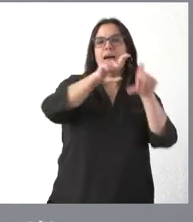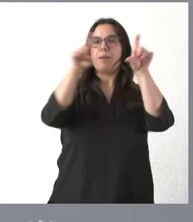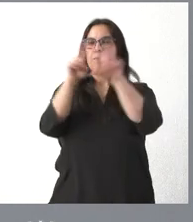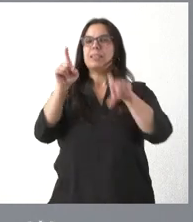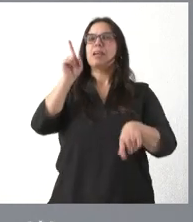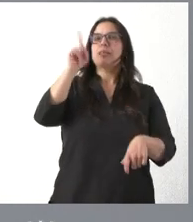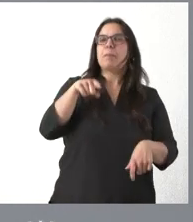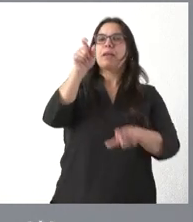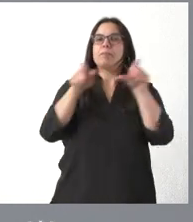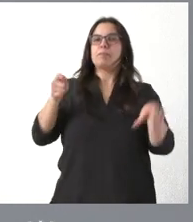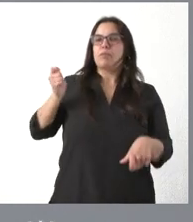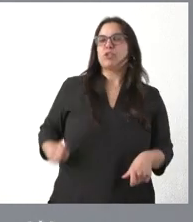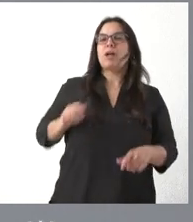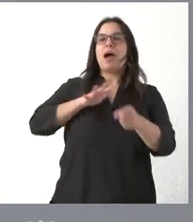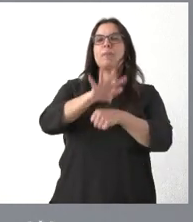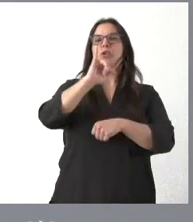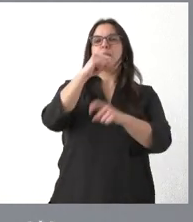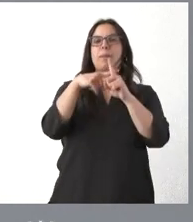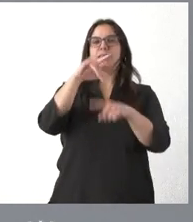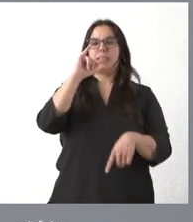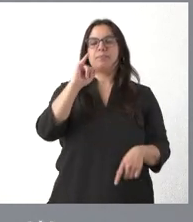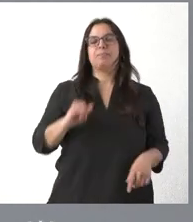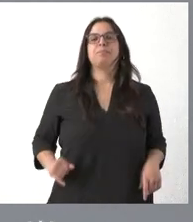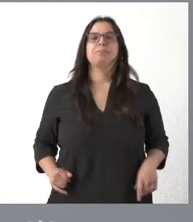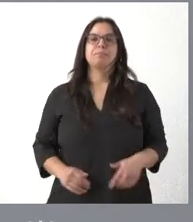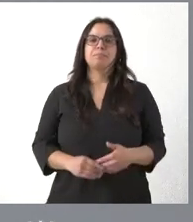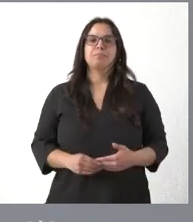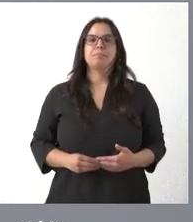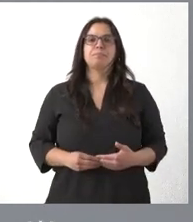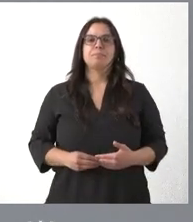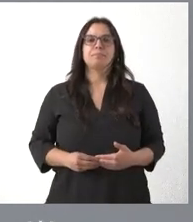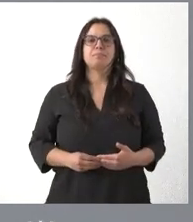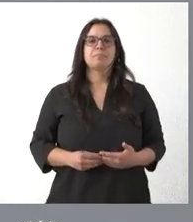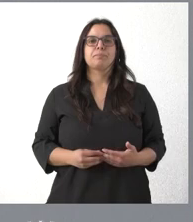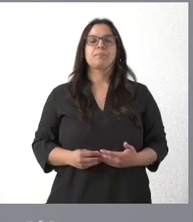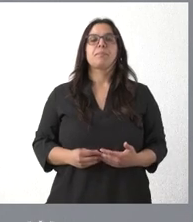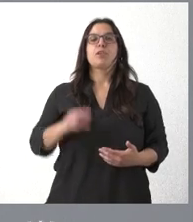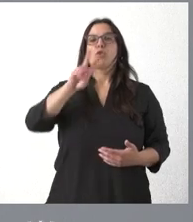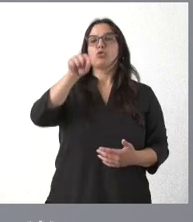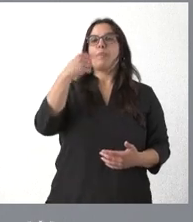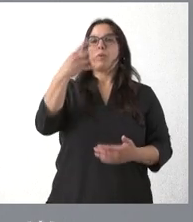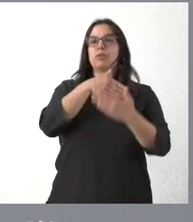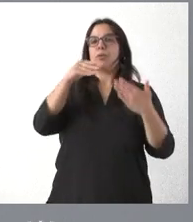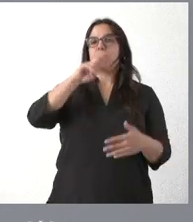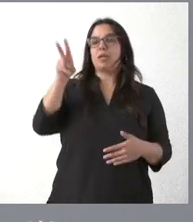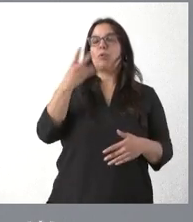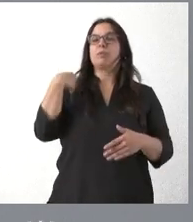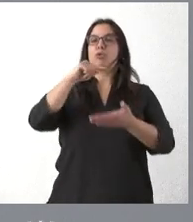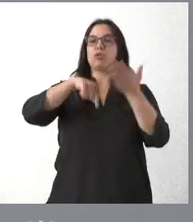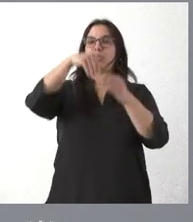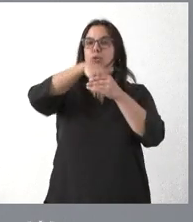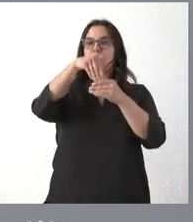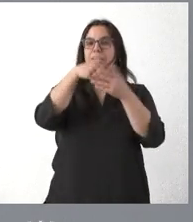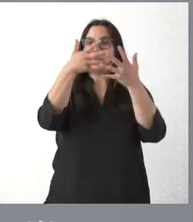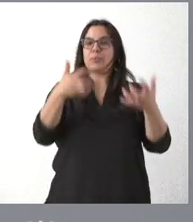profesionales en el ámbito de ley más de en Castilla y león 2,4 millones de euros es el contenido del contrato para el sistema